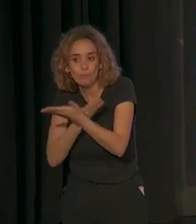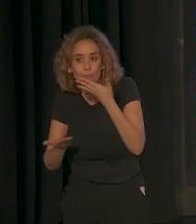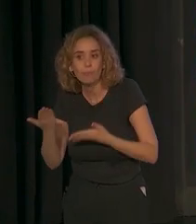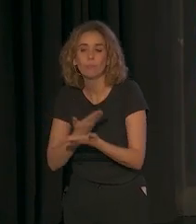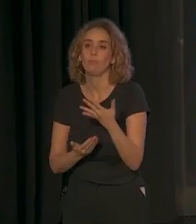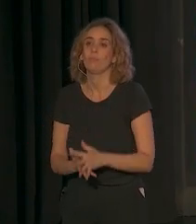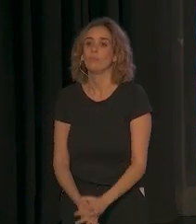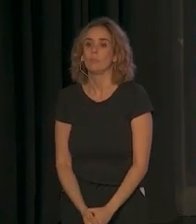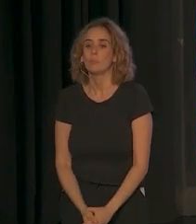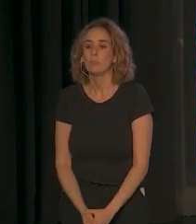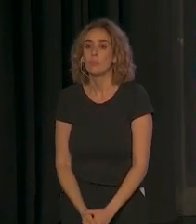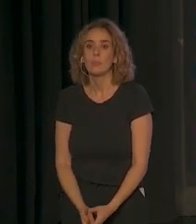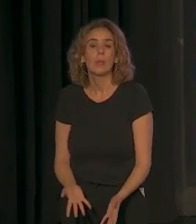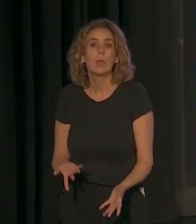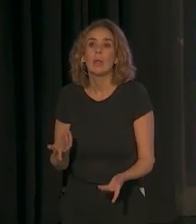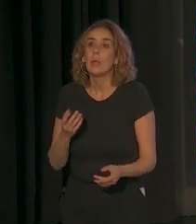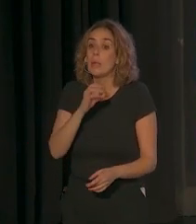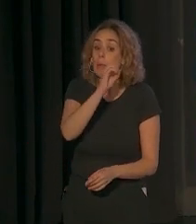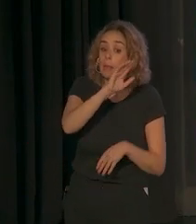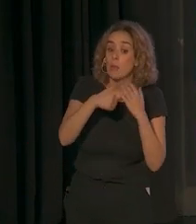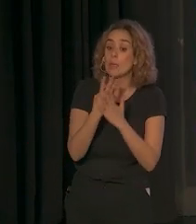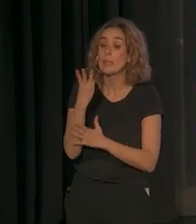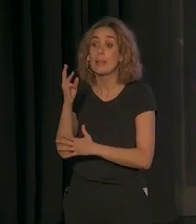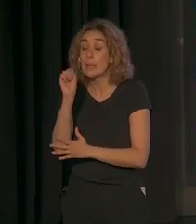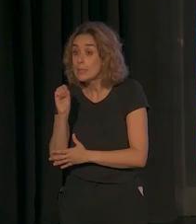Y la mayor parte del tiempo, especialmente de 0 a 3,